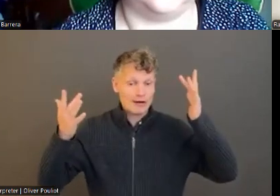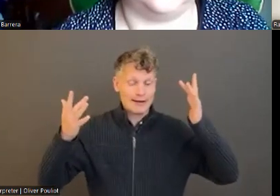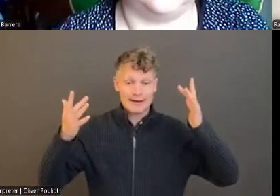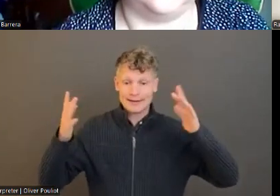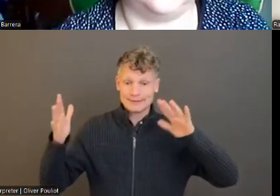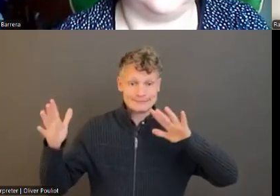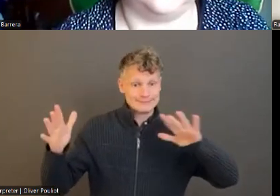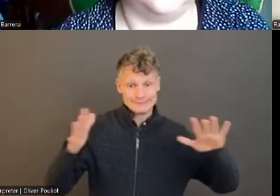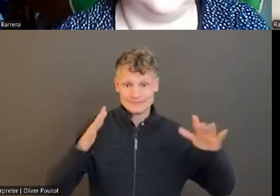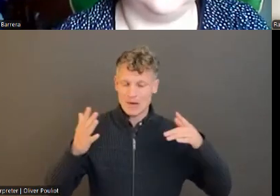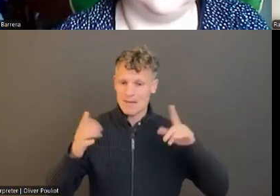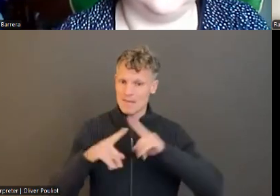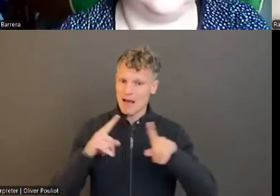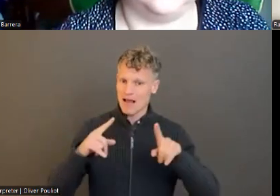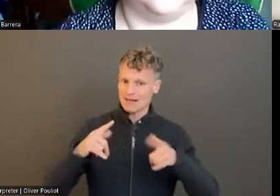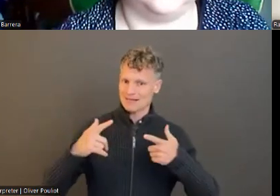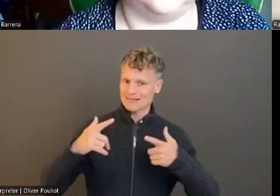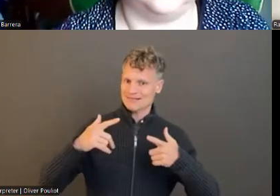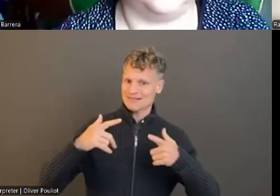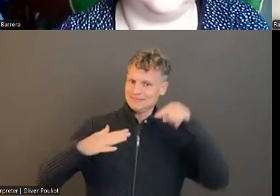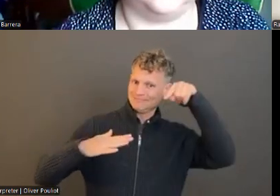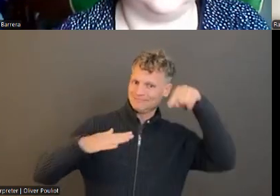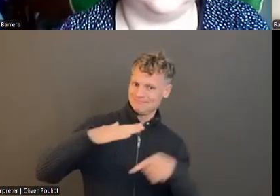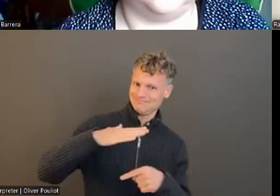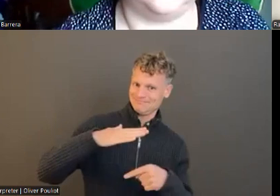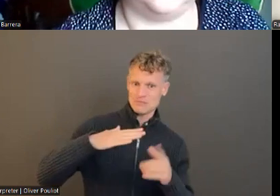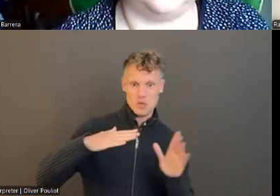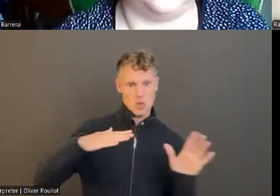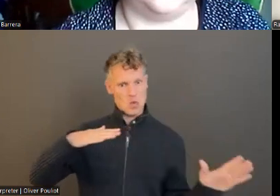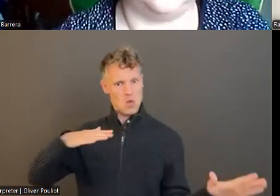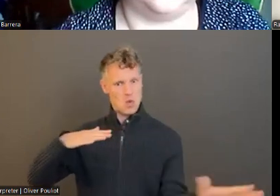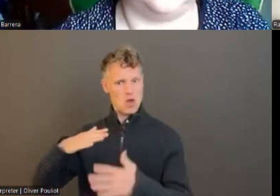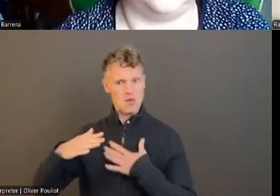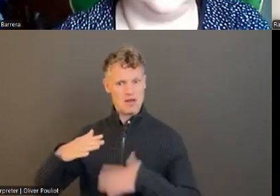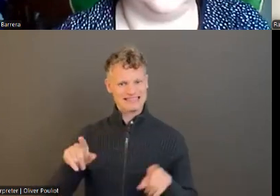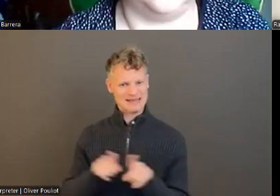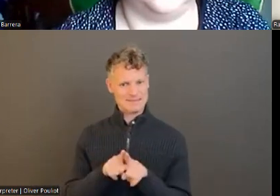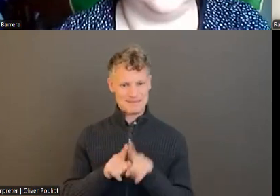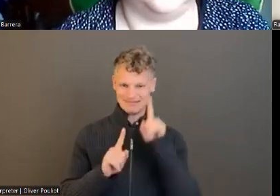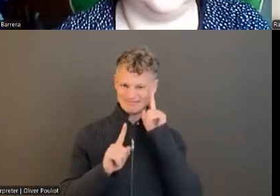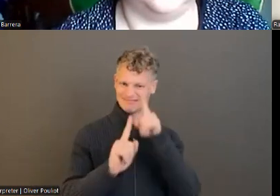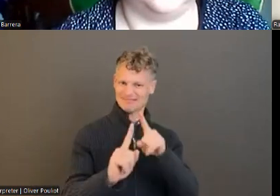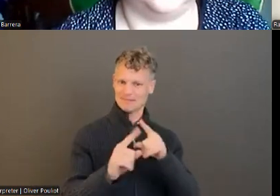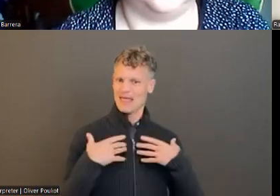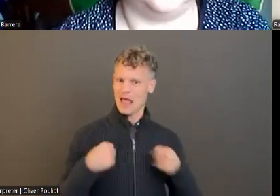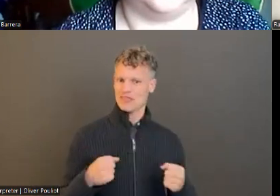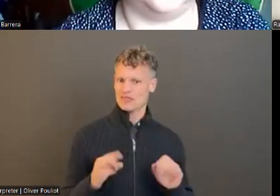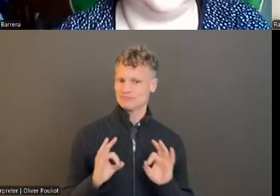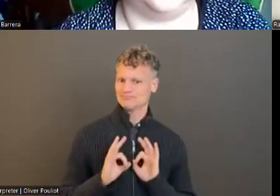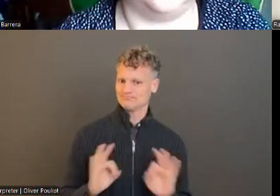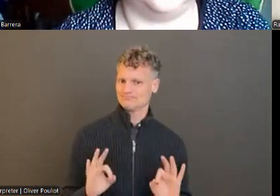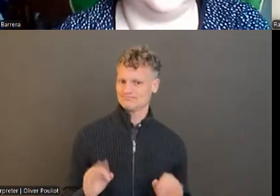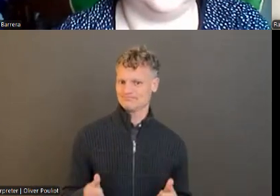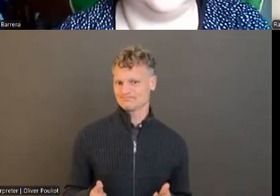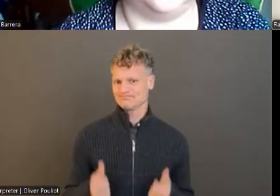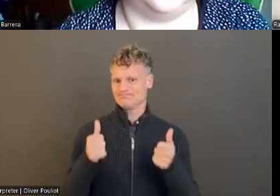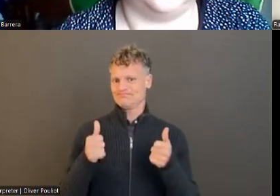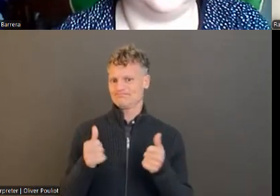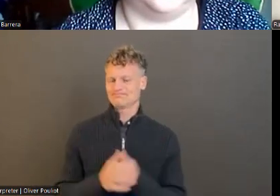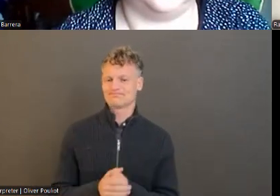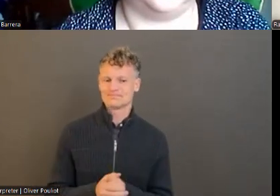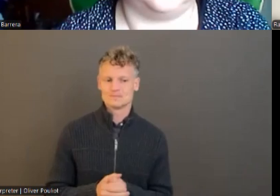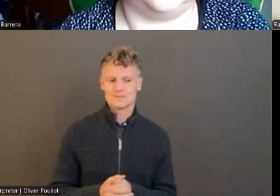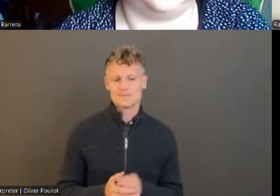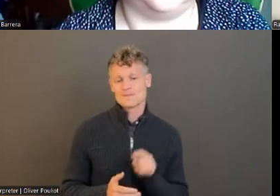trabajo intersectorial que tiene como objetivo común, ¿cierto? Abordar un problema que es visto como prioritario